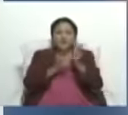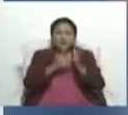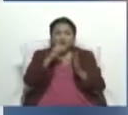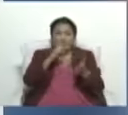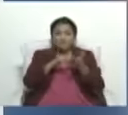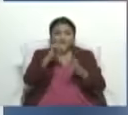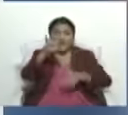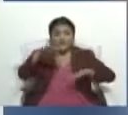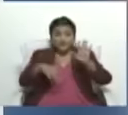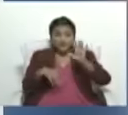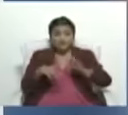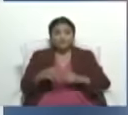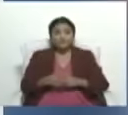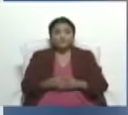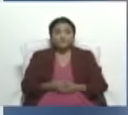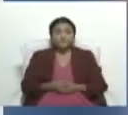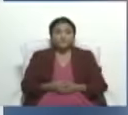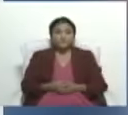este caso,